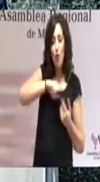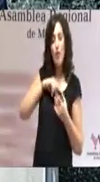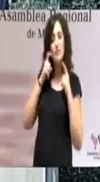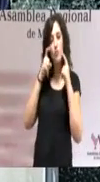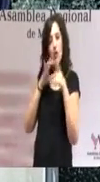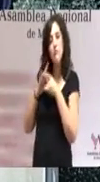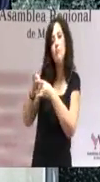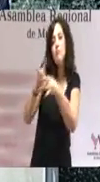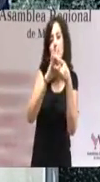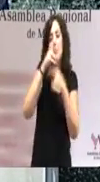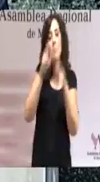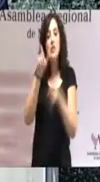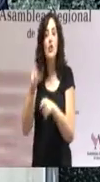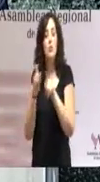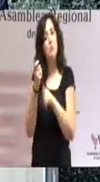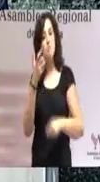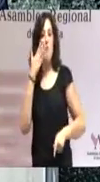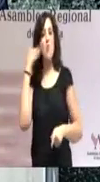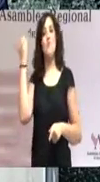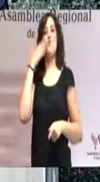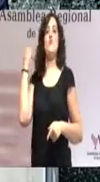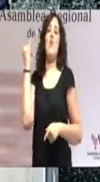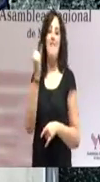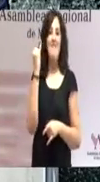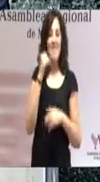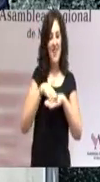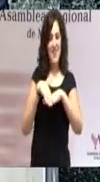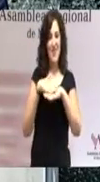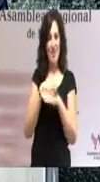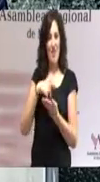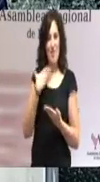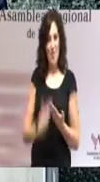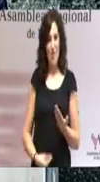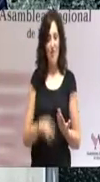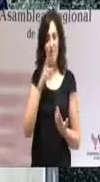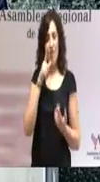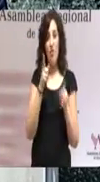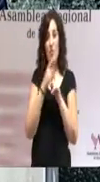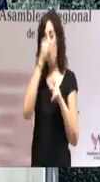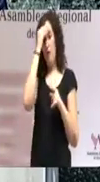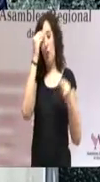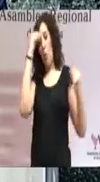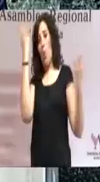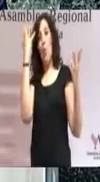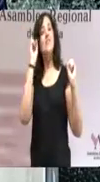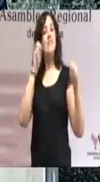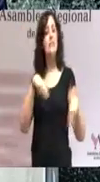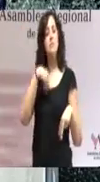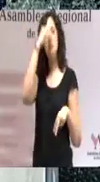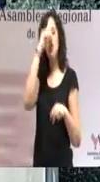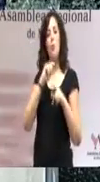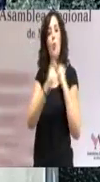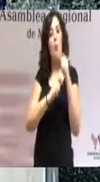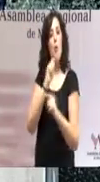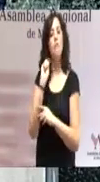sienta cada día un poco más orgullosa del Gobierno que tiene en la región. Y sin altas pretensiones creo que lo estamos consiguiendo. Y yo les felicito y les reconozco